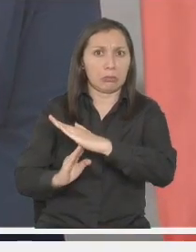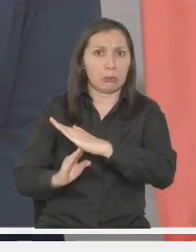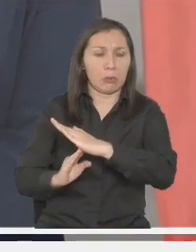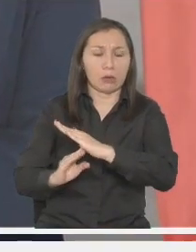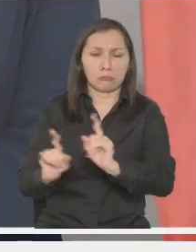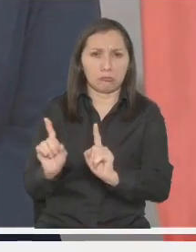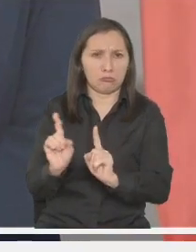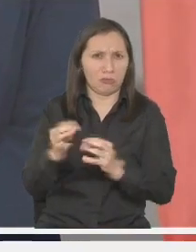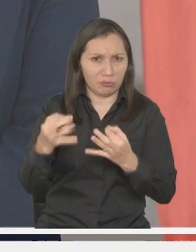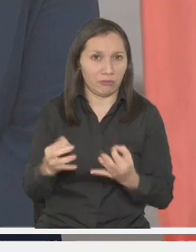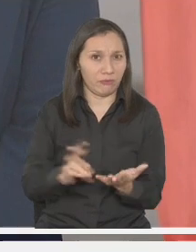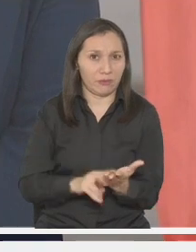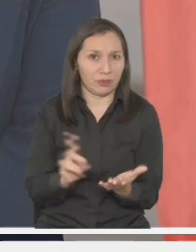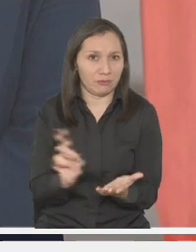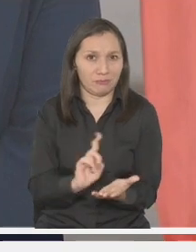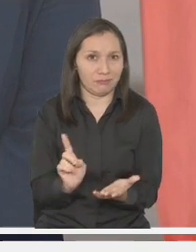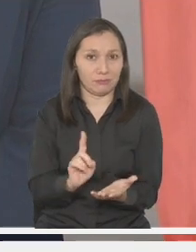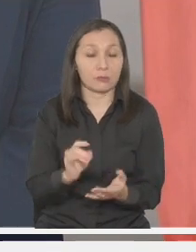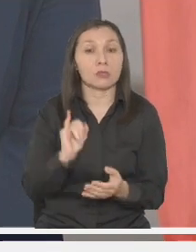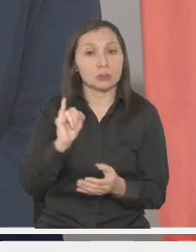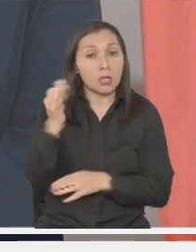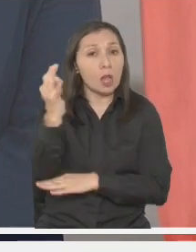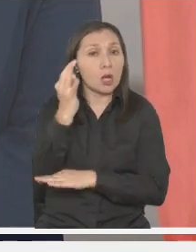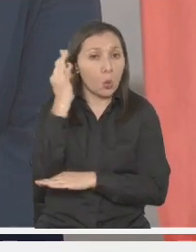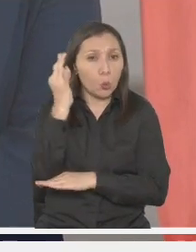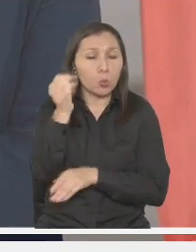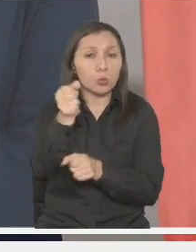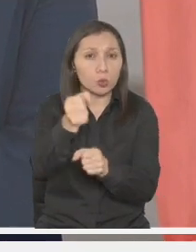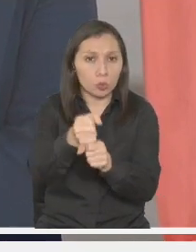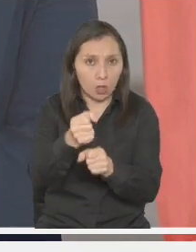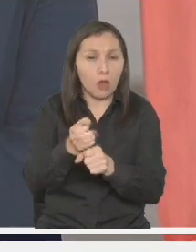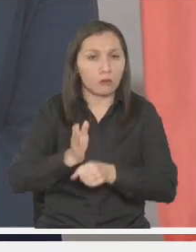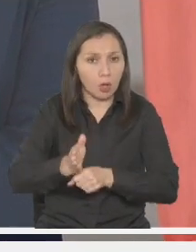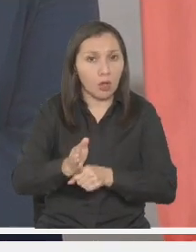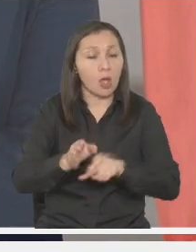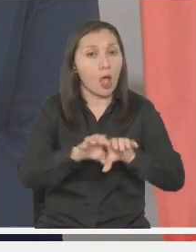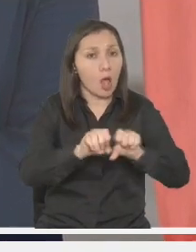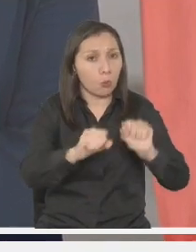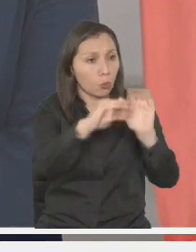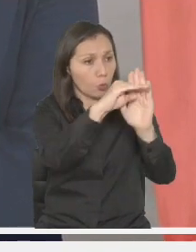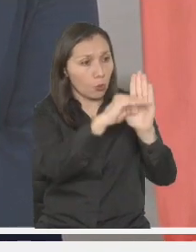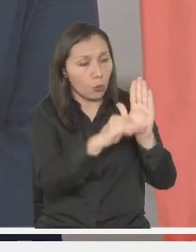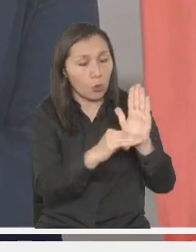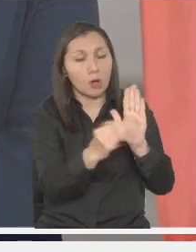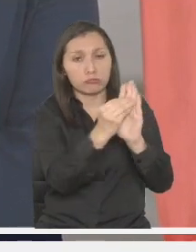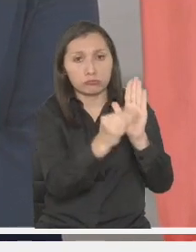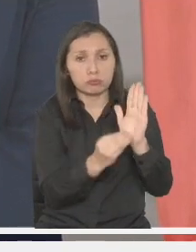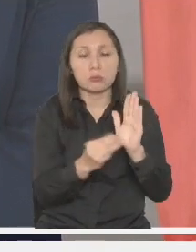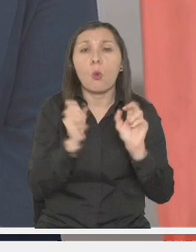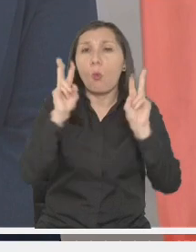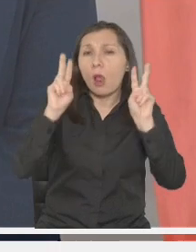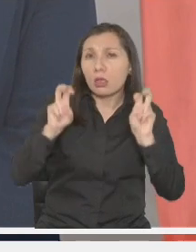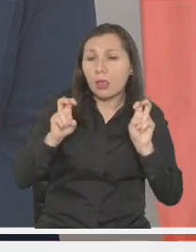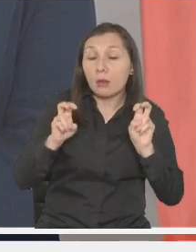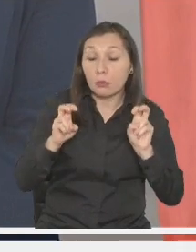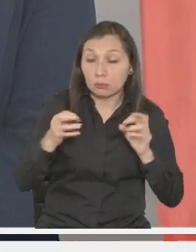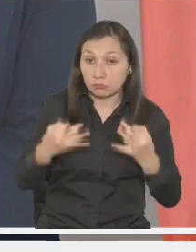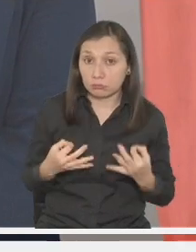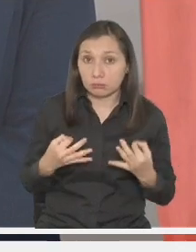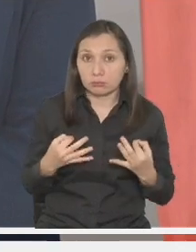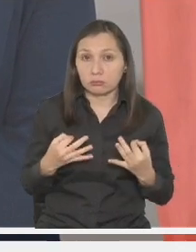no es efectivo. Se hacen reuniones, se trabaja, se concuerdan agendas, se trabajan los contenidos. De